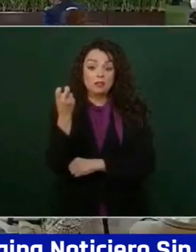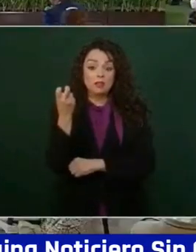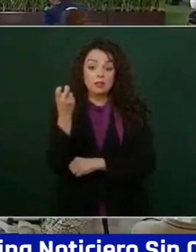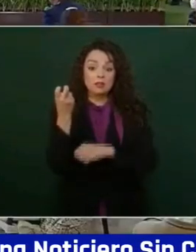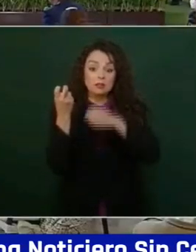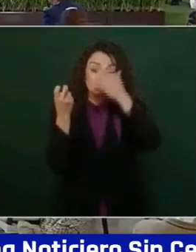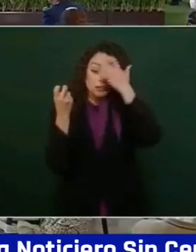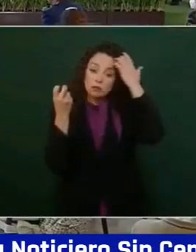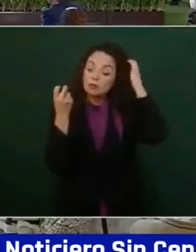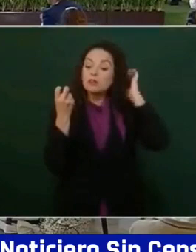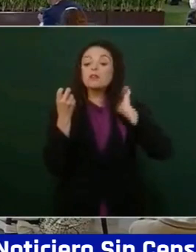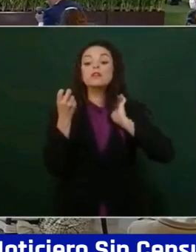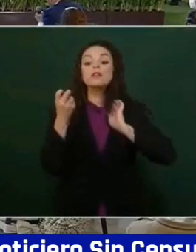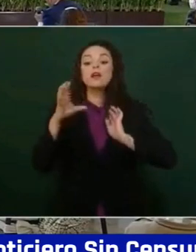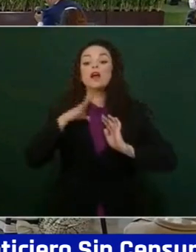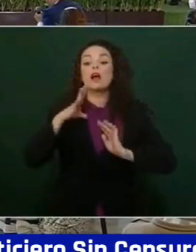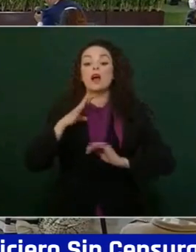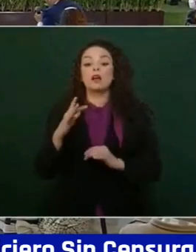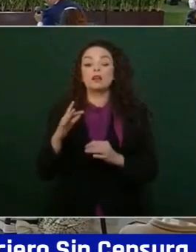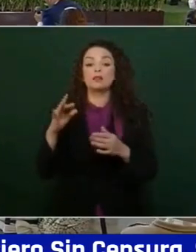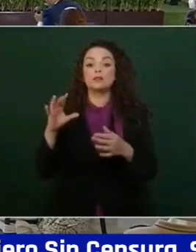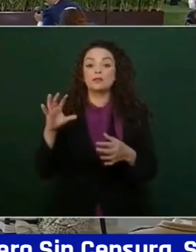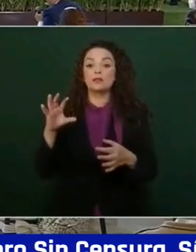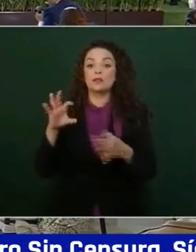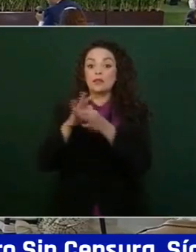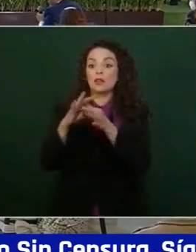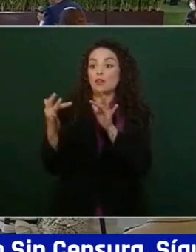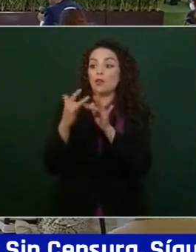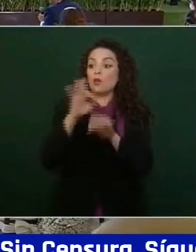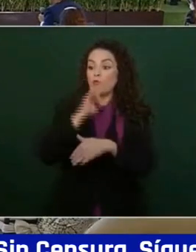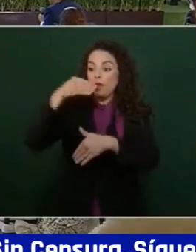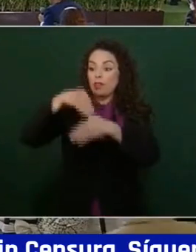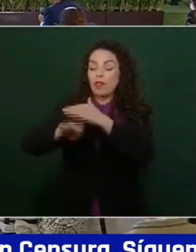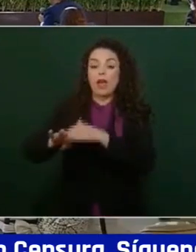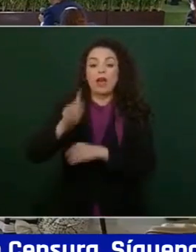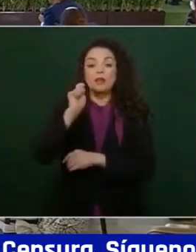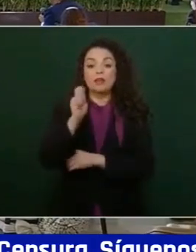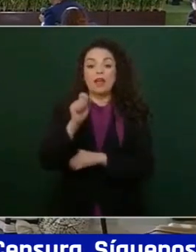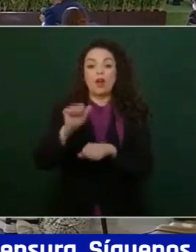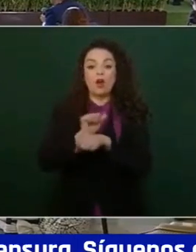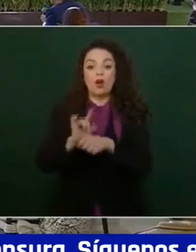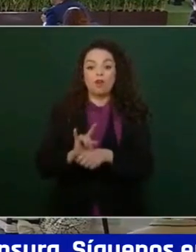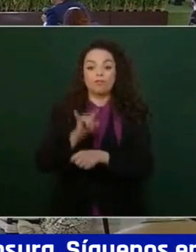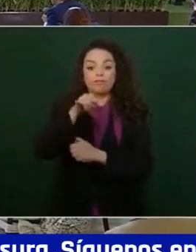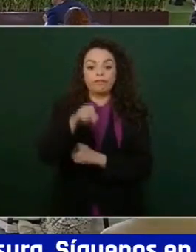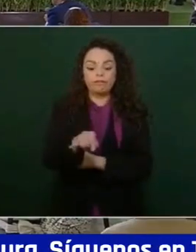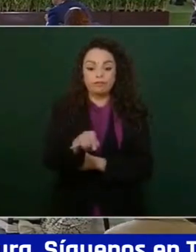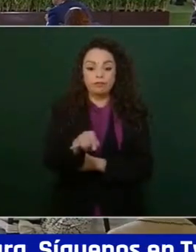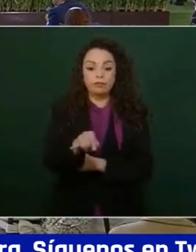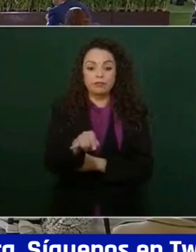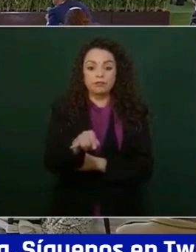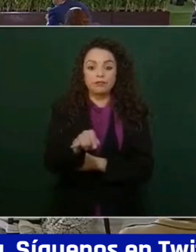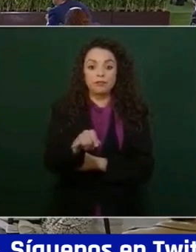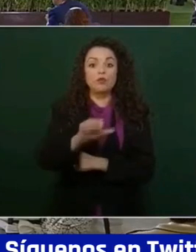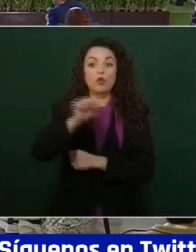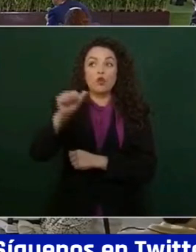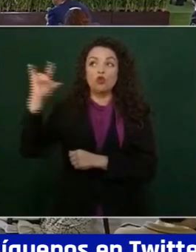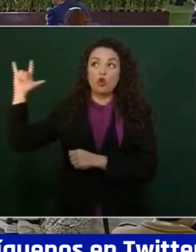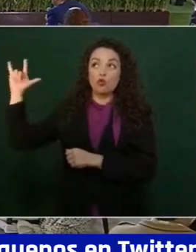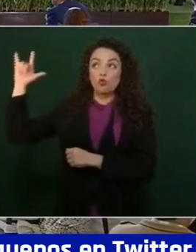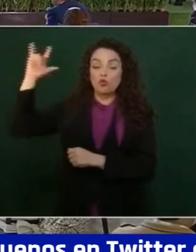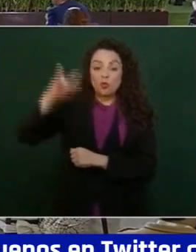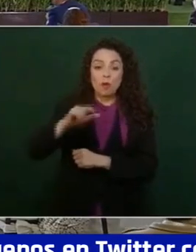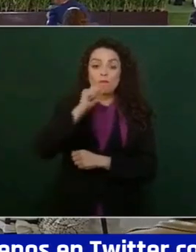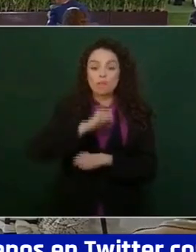con el estacionamiento principal, donde a su vez se encuentra la terminal intermodal de transporte terrestre, donde llegará el tren